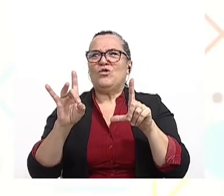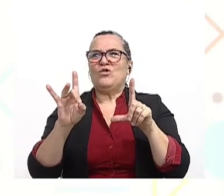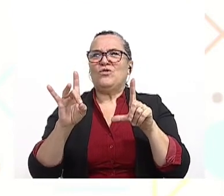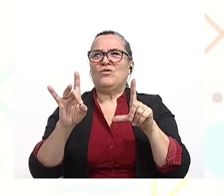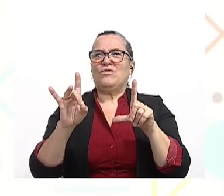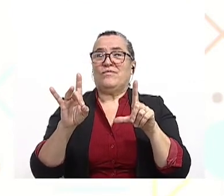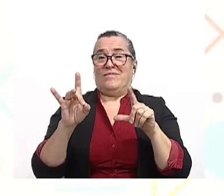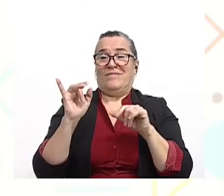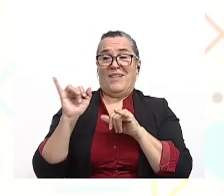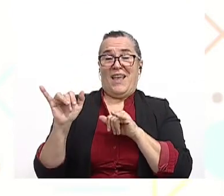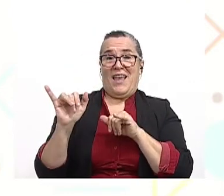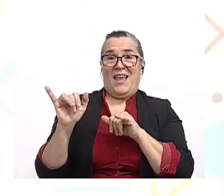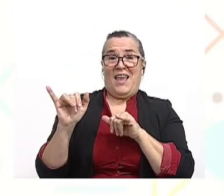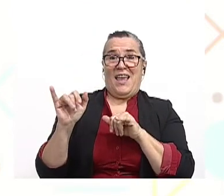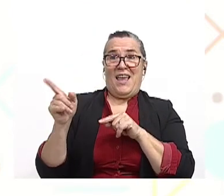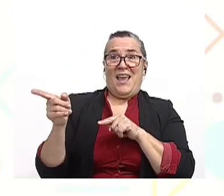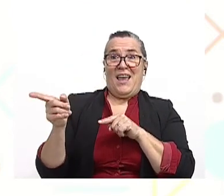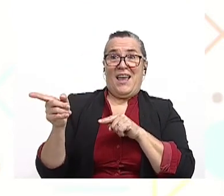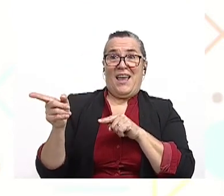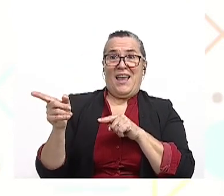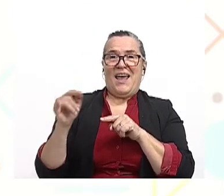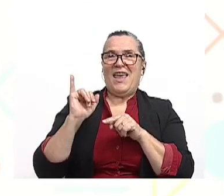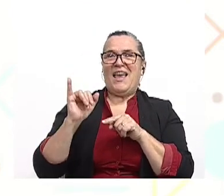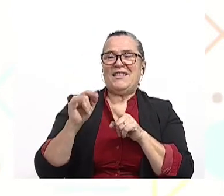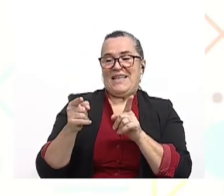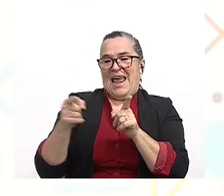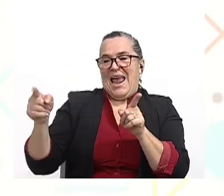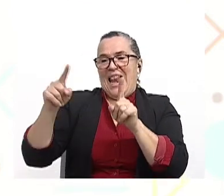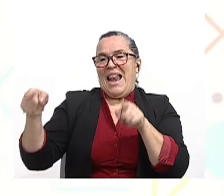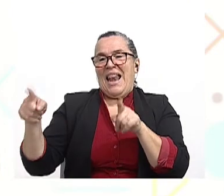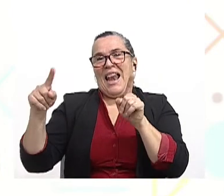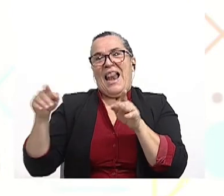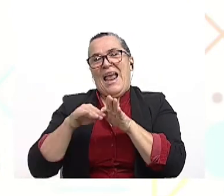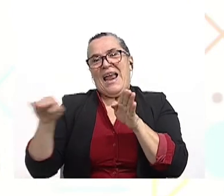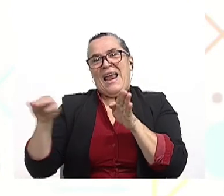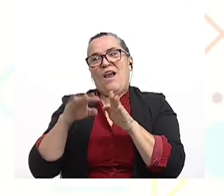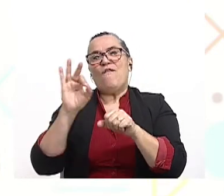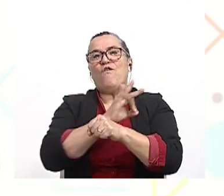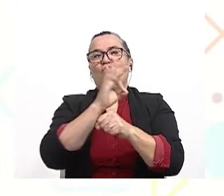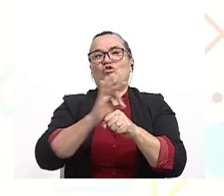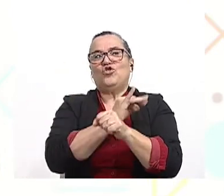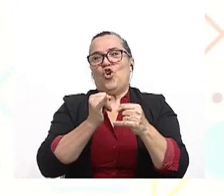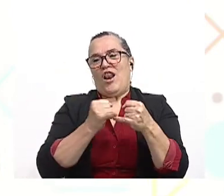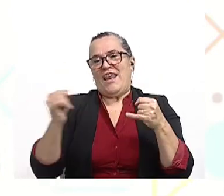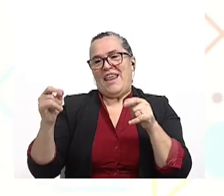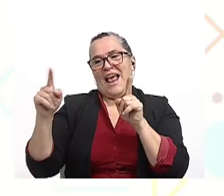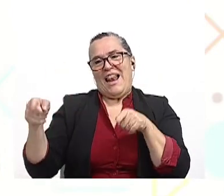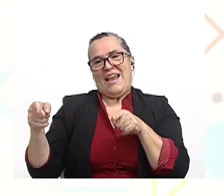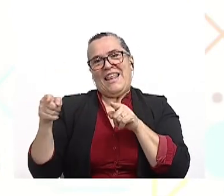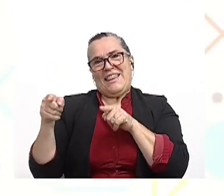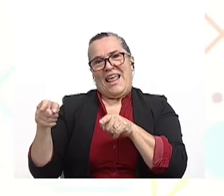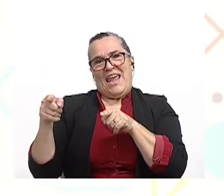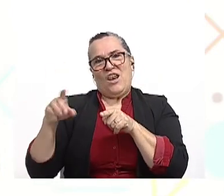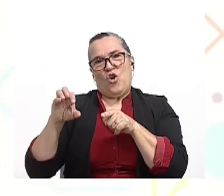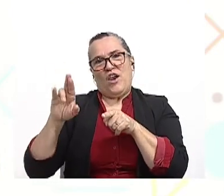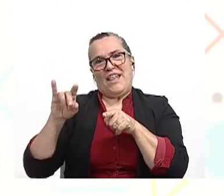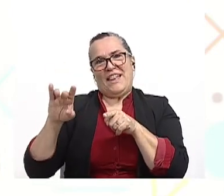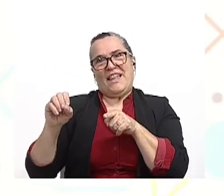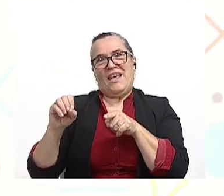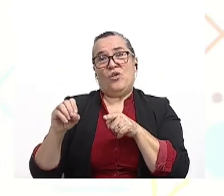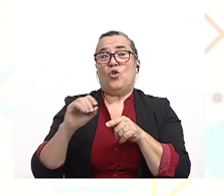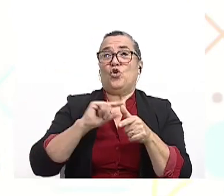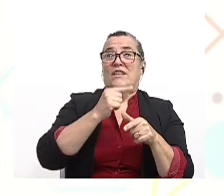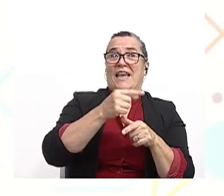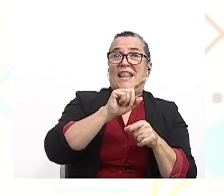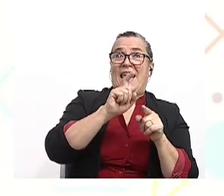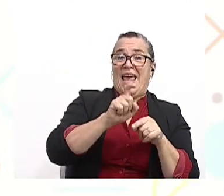75,8. ¿De acuerdo? Y este sería el criterio de nuestra función lineal g. Entonces nos va a quedar g de